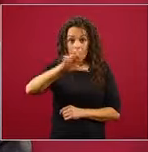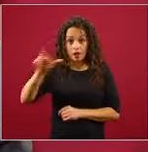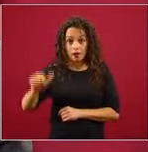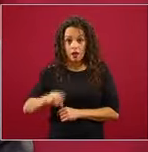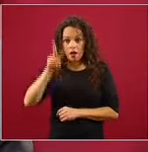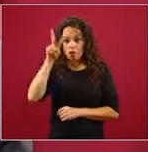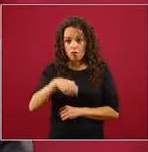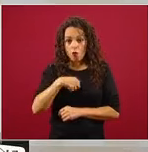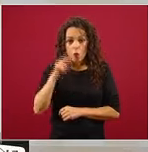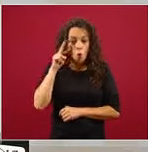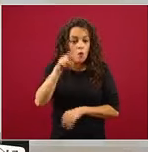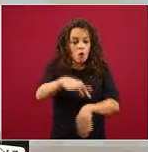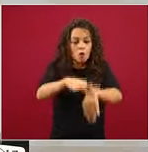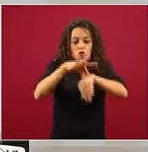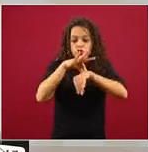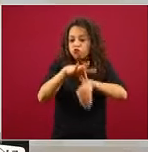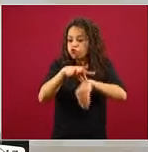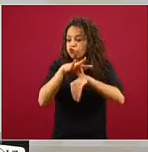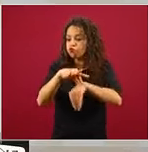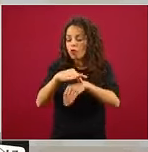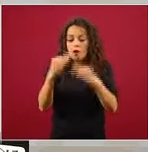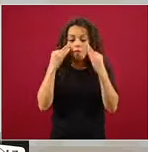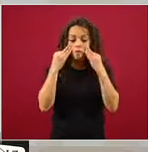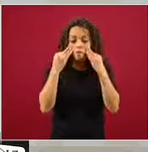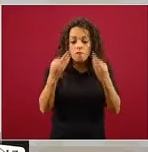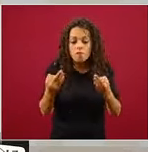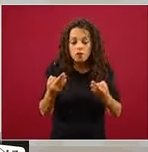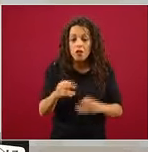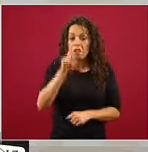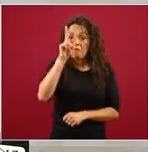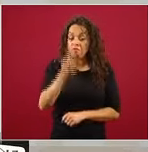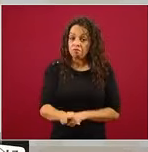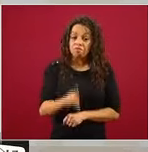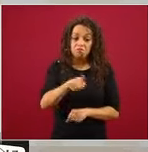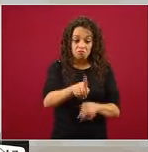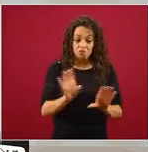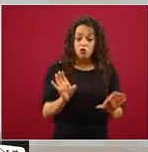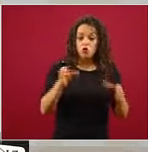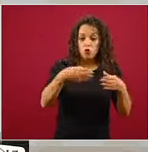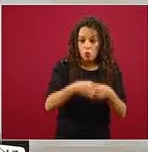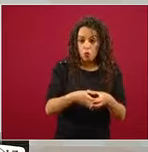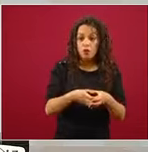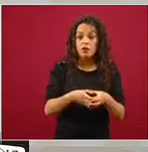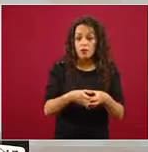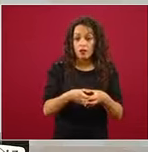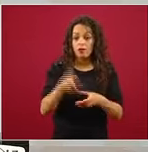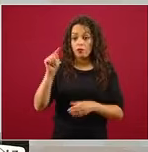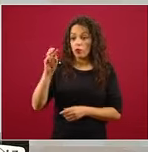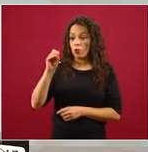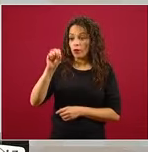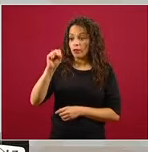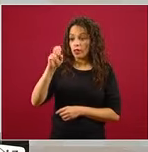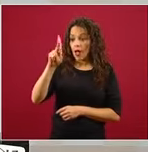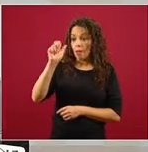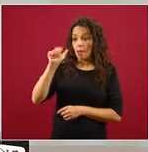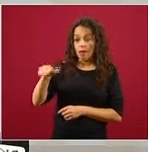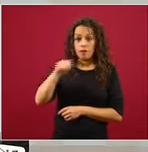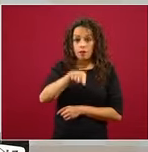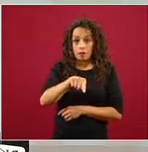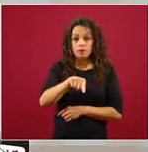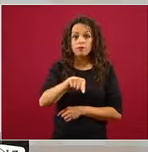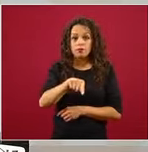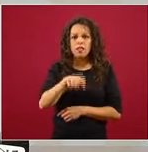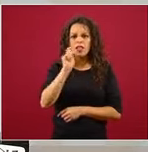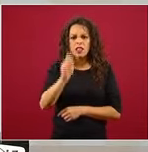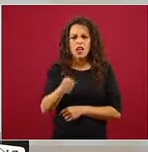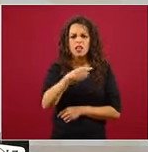extraordinariamente valioso de la comunidad de cooperativas Tosepan, Tosepan es una